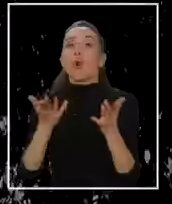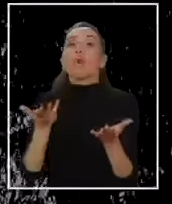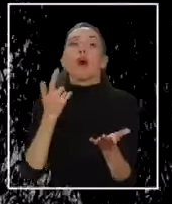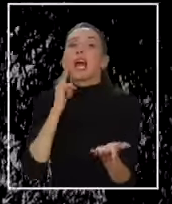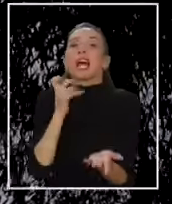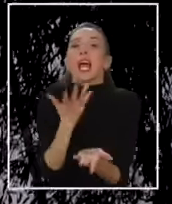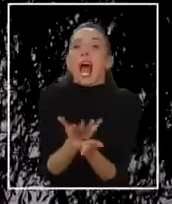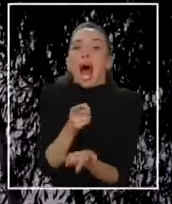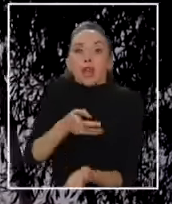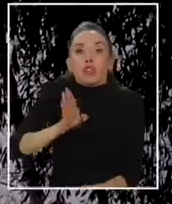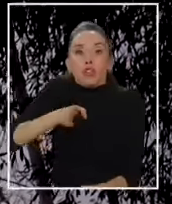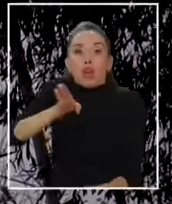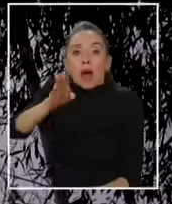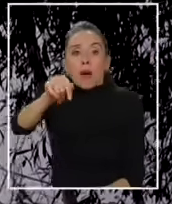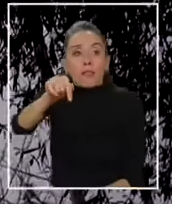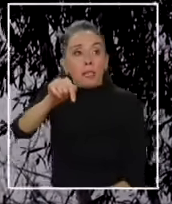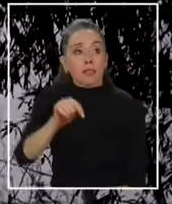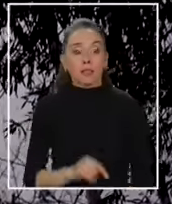hay?